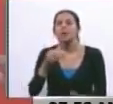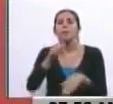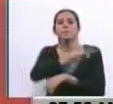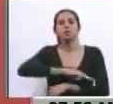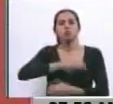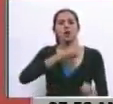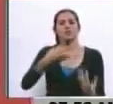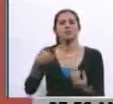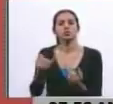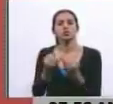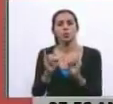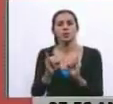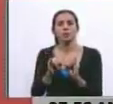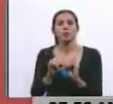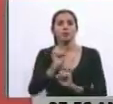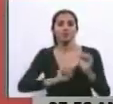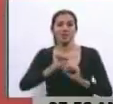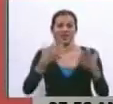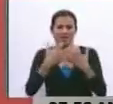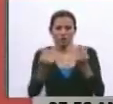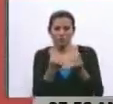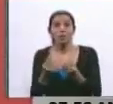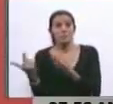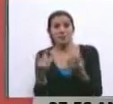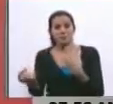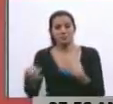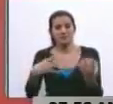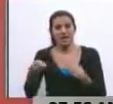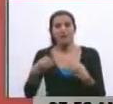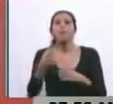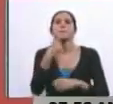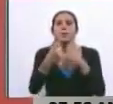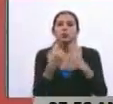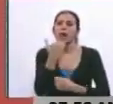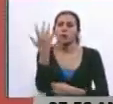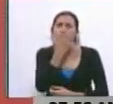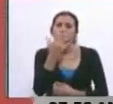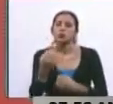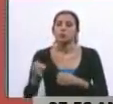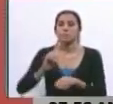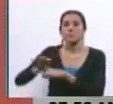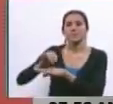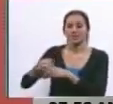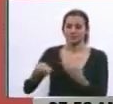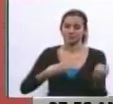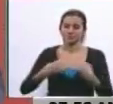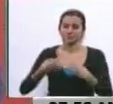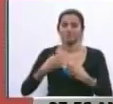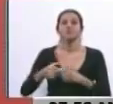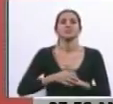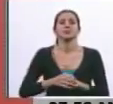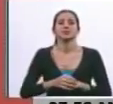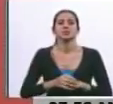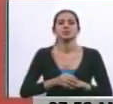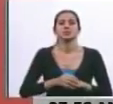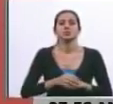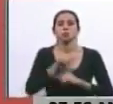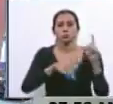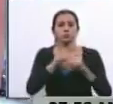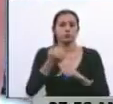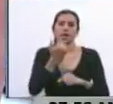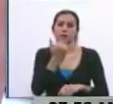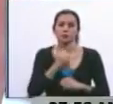lanza para vencer la guerra económica. Invitamos a todos a participar por las redes sociales, las preguntas que quieren realizarle a Jacqueline París a través de nuestras cuentas en Esa Vía. Ya